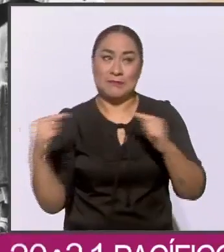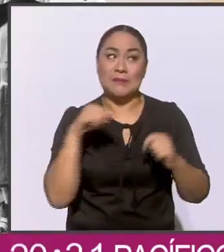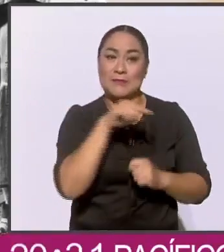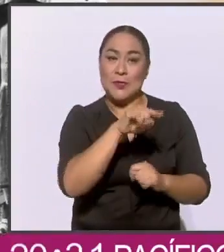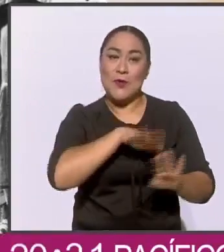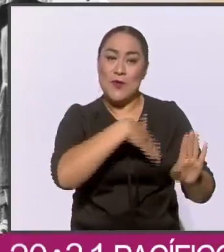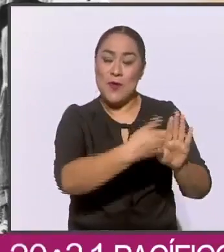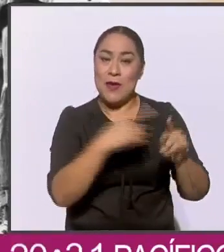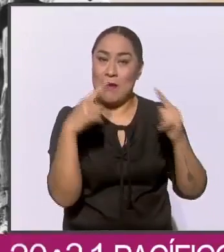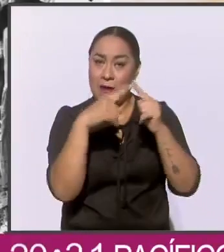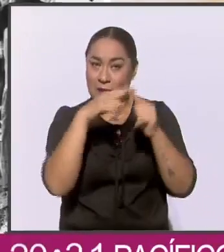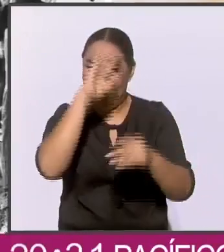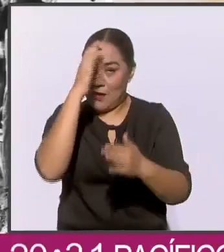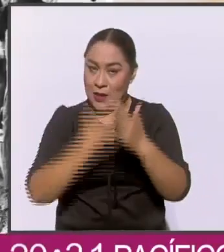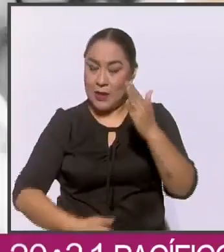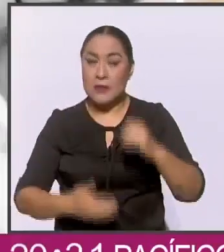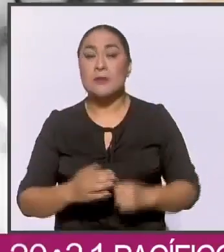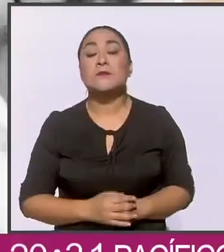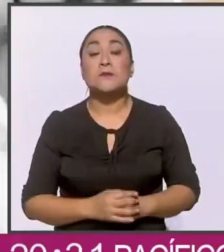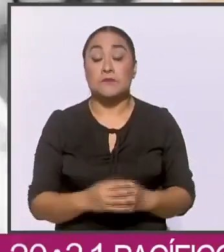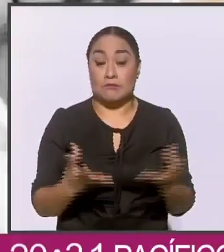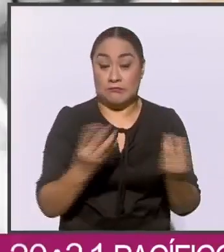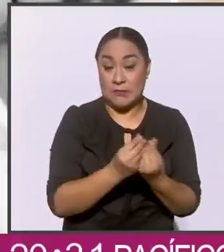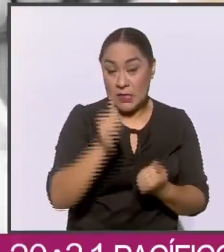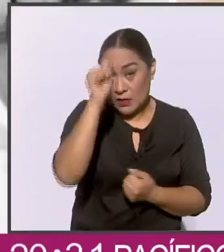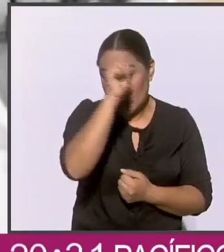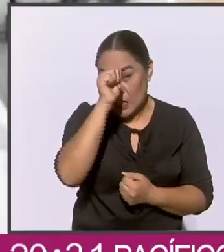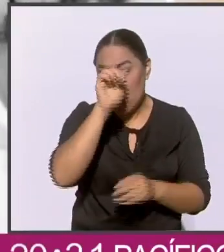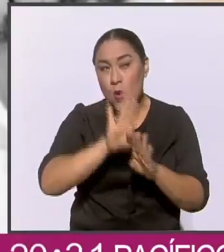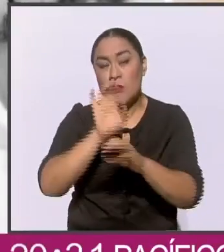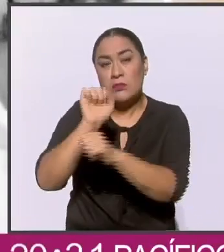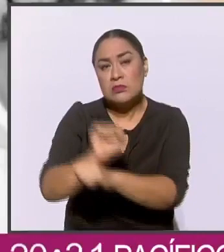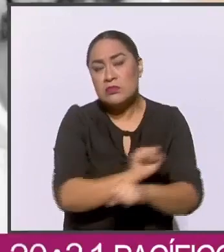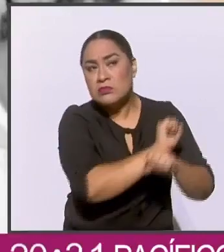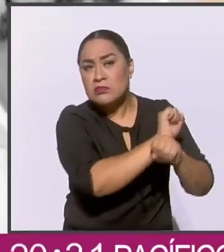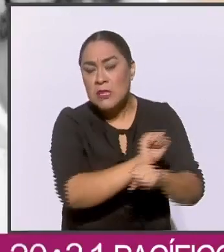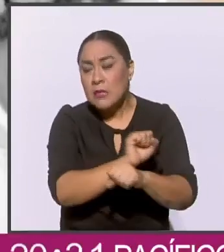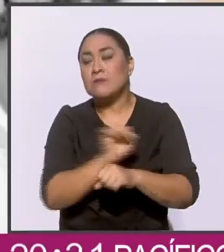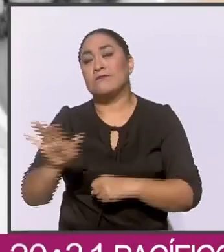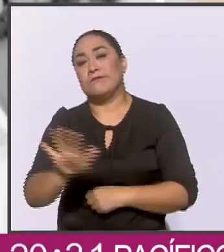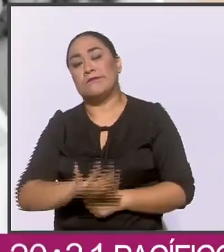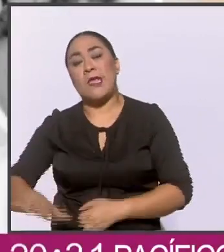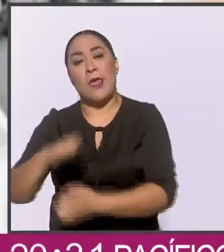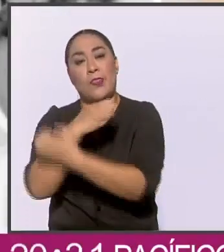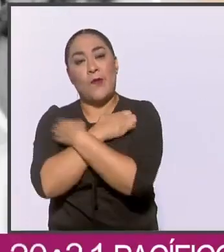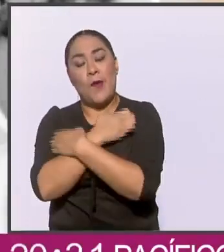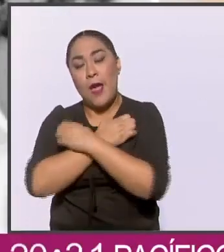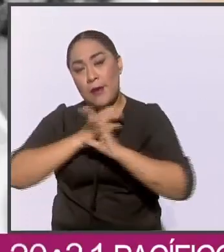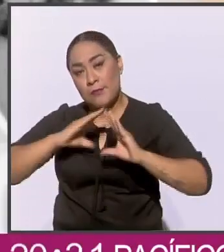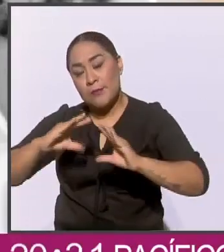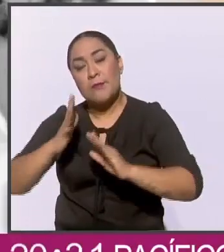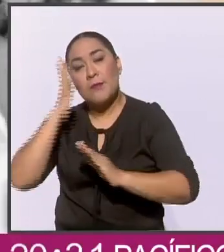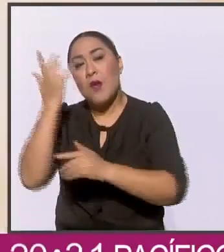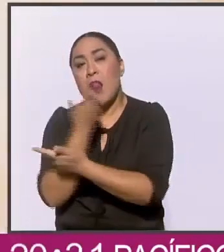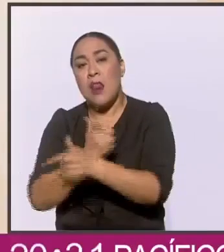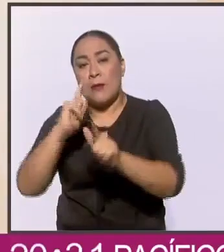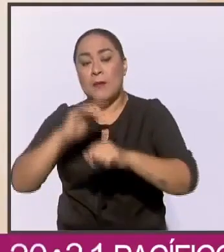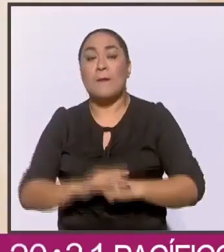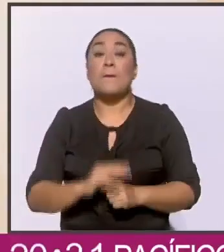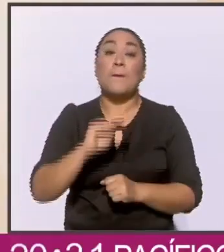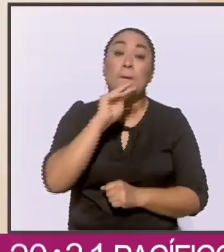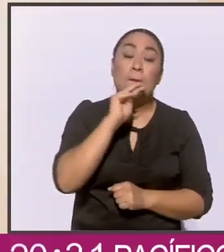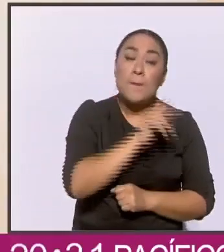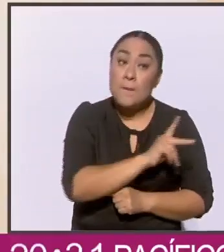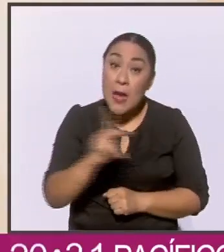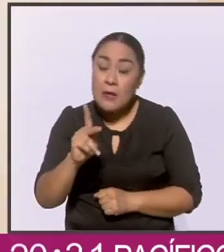Iglesia Católica. El clero hace esclavos, la educación socialista hace hombres libres. Madres,